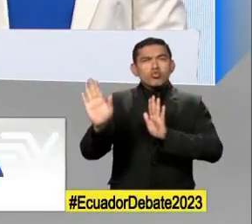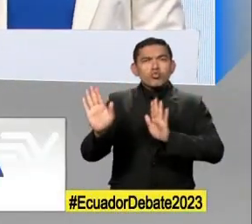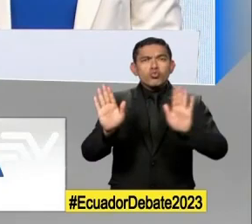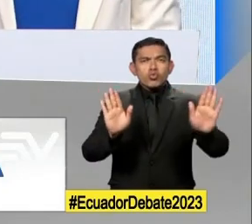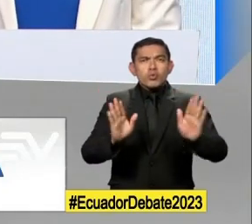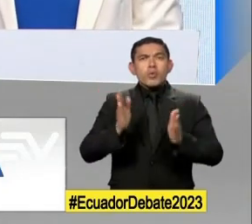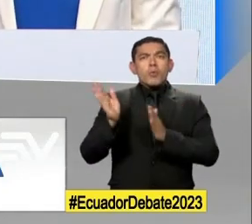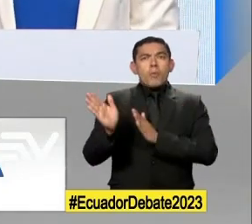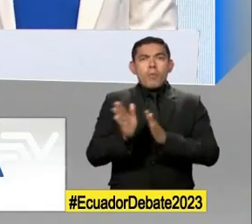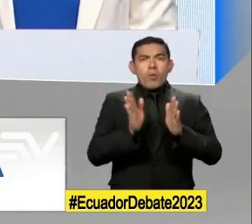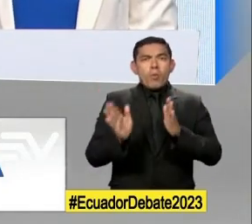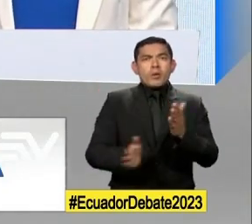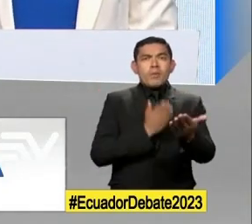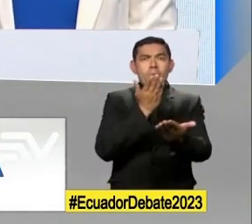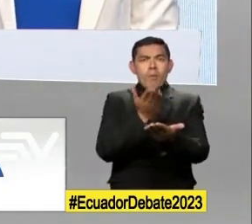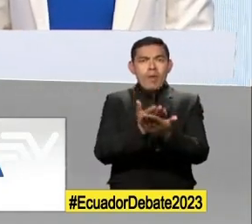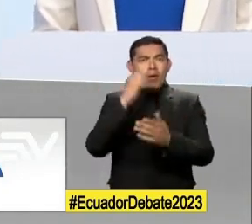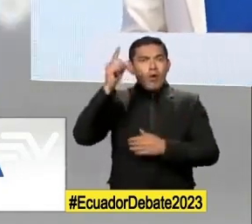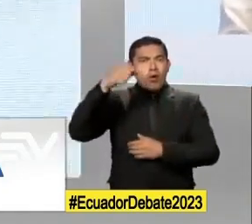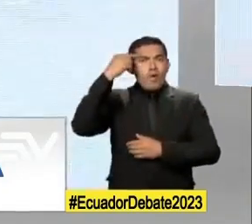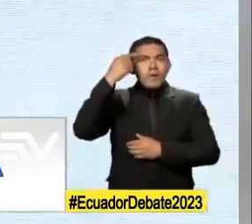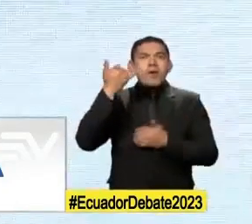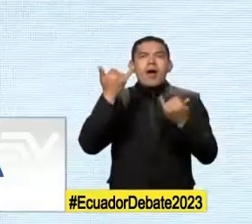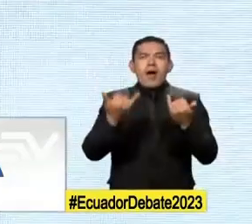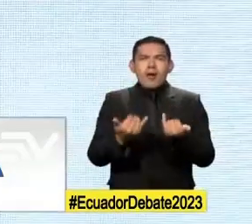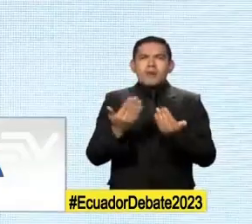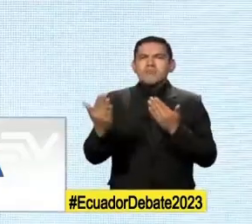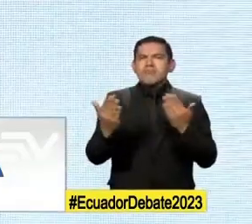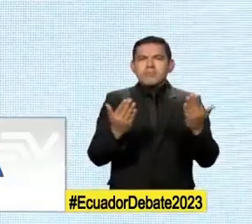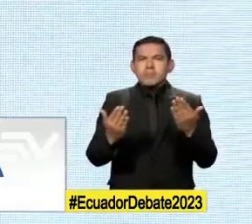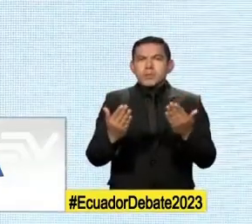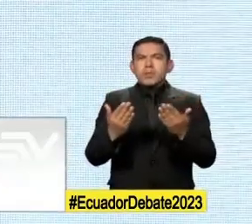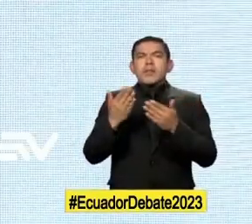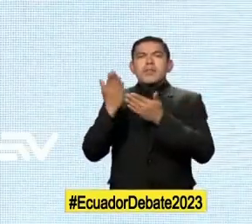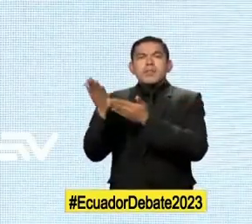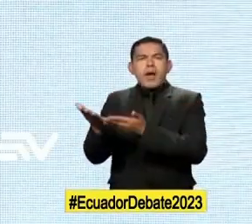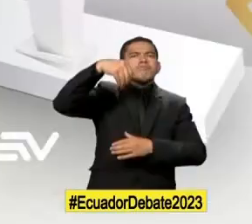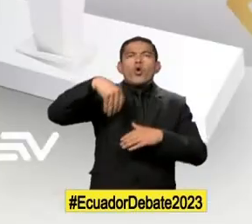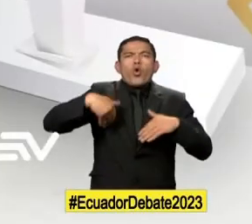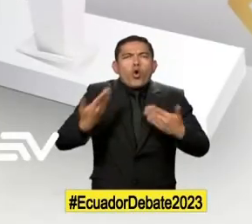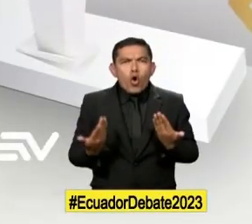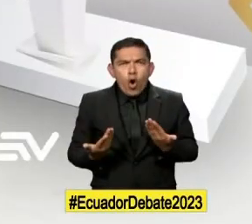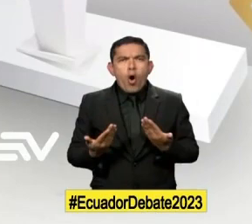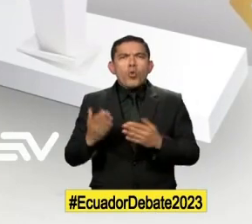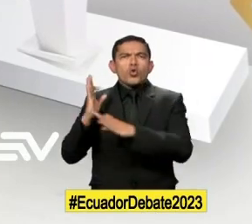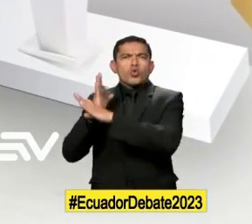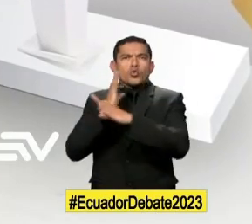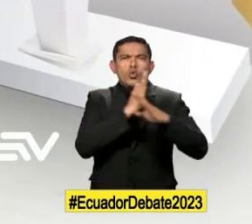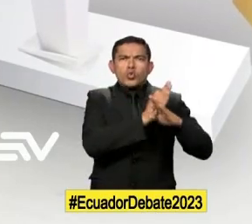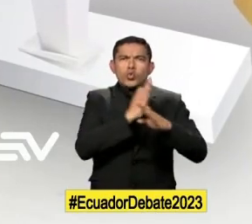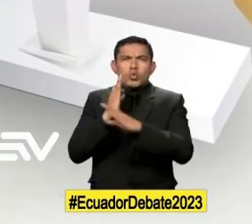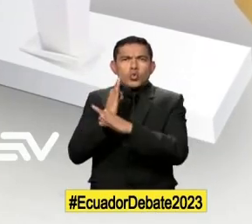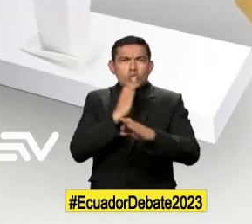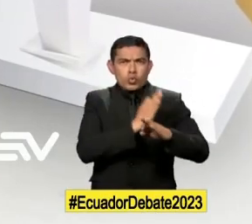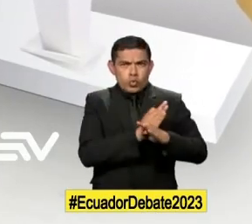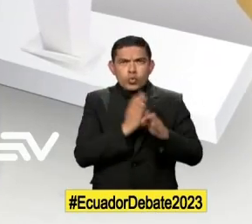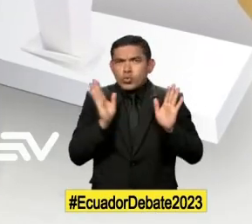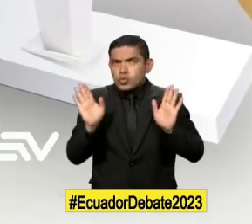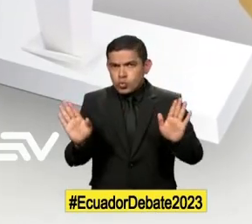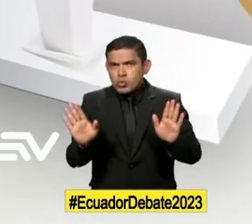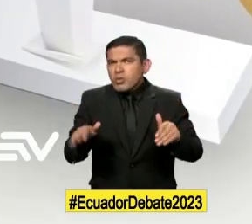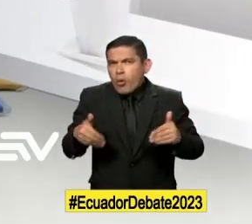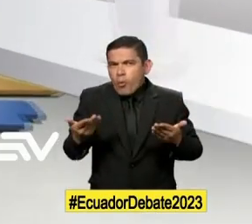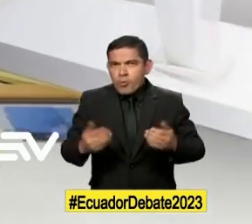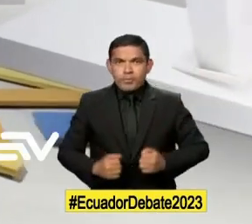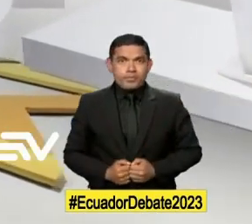volver pese a la importancia y urgencia en temas como la seguridad o la economía ubicación y orden de intervención de los candidatos